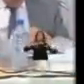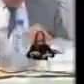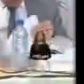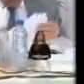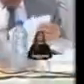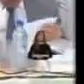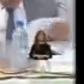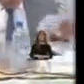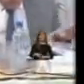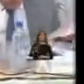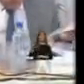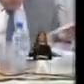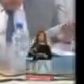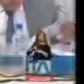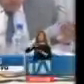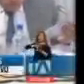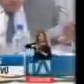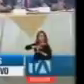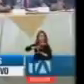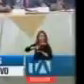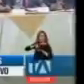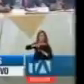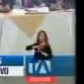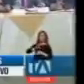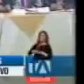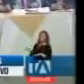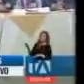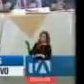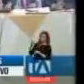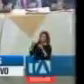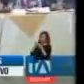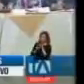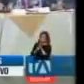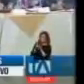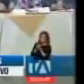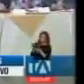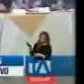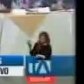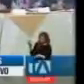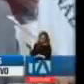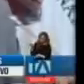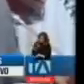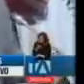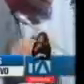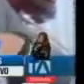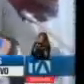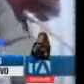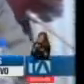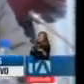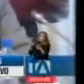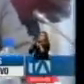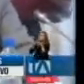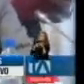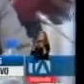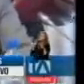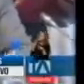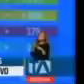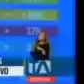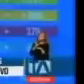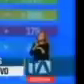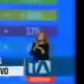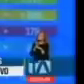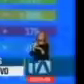Richard Martínez compareció en la Asamblea Nacional. La Comisión de Desarrollo Económico lo recibió y allí recalcó el apoyo de los